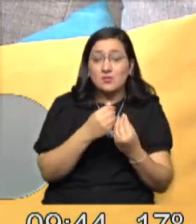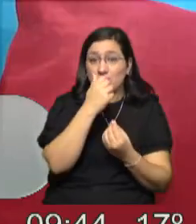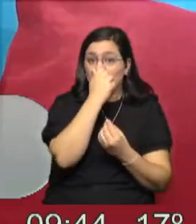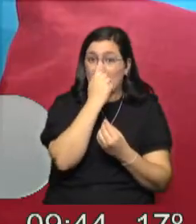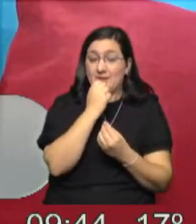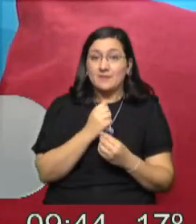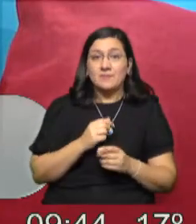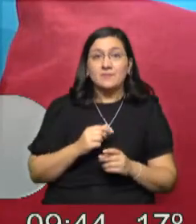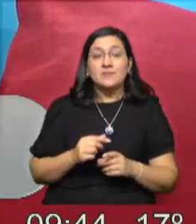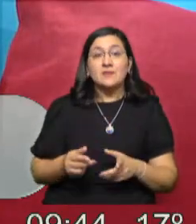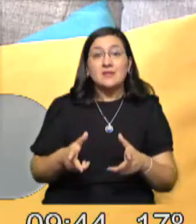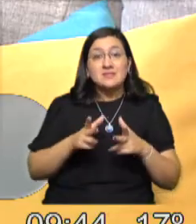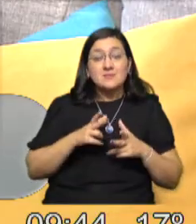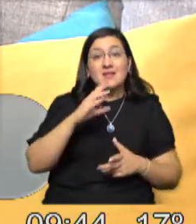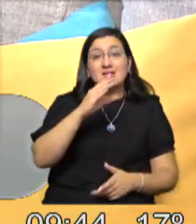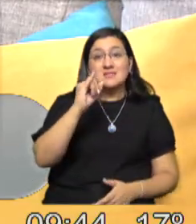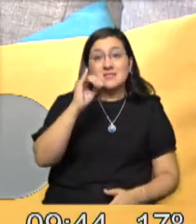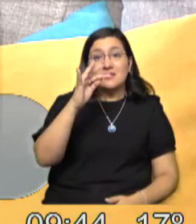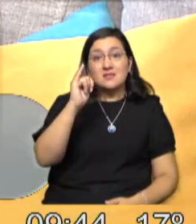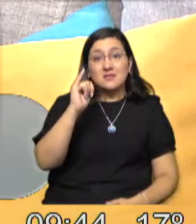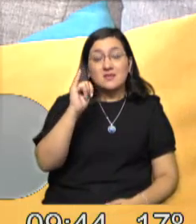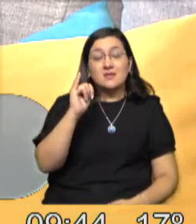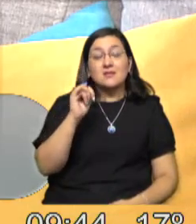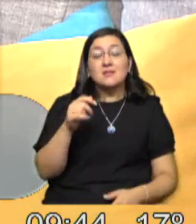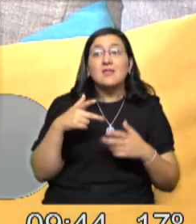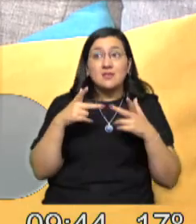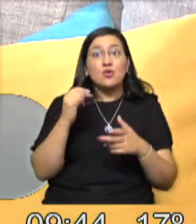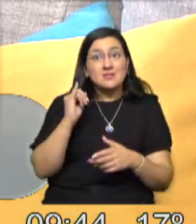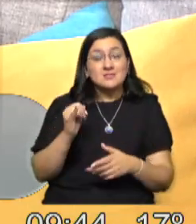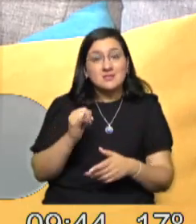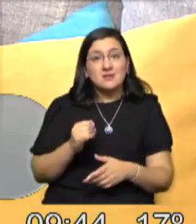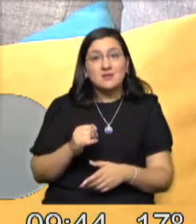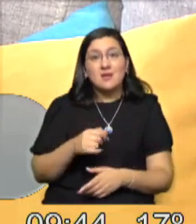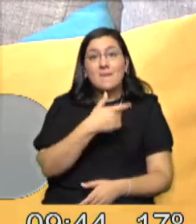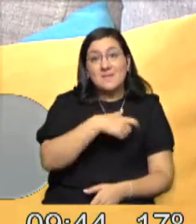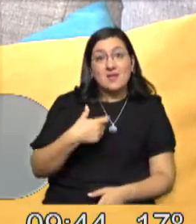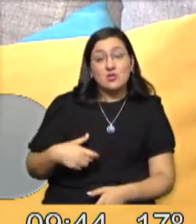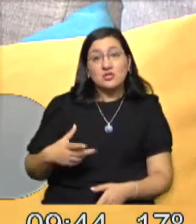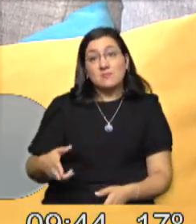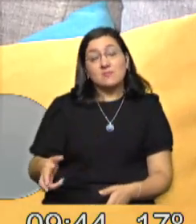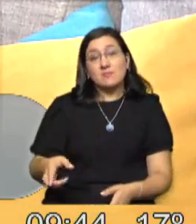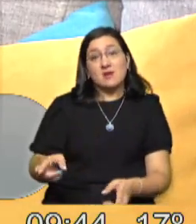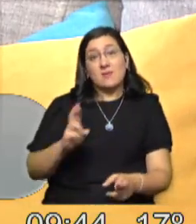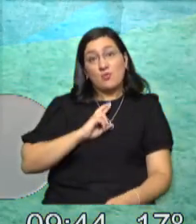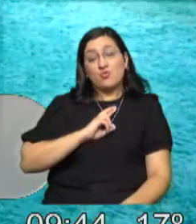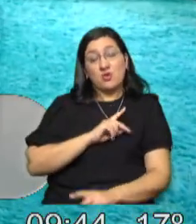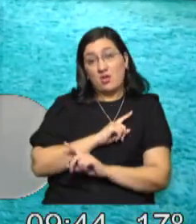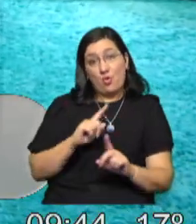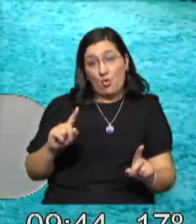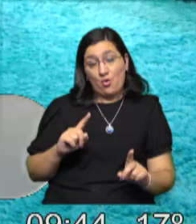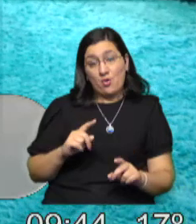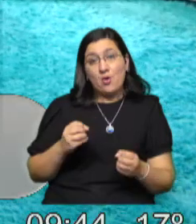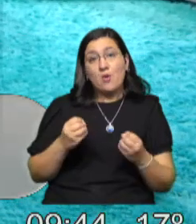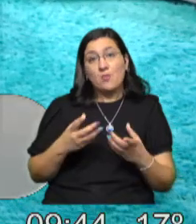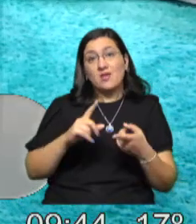que el City ideal te dijo que sí. El City todavía no me dijo que sí. Ah. Yo mandé el proyecto y todavía no. Peñarol me dijo que no, por ejemplo, eso fue una puñalada. ¿Que no? Pero no. Y no porque